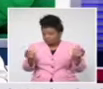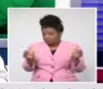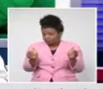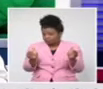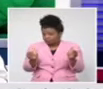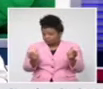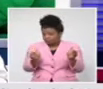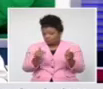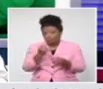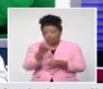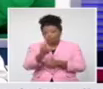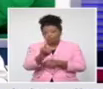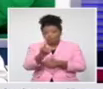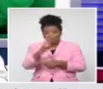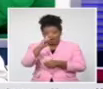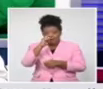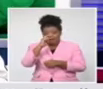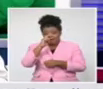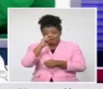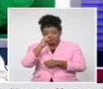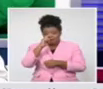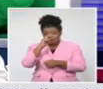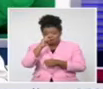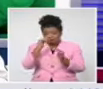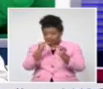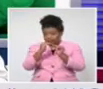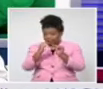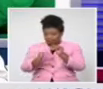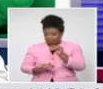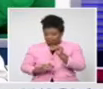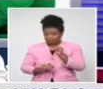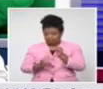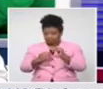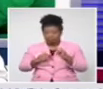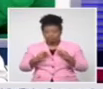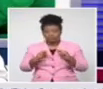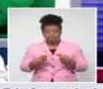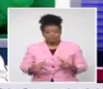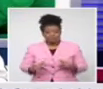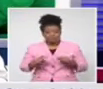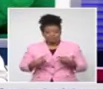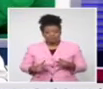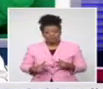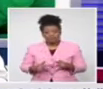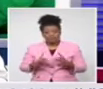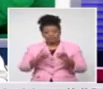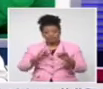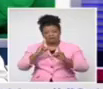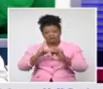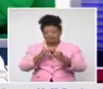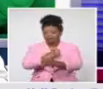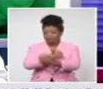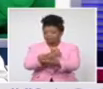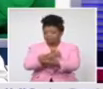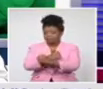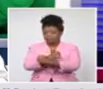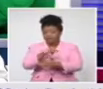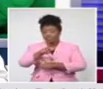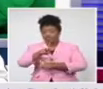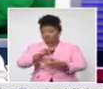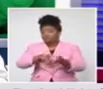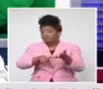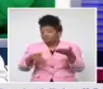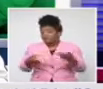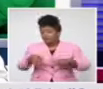los días por lo riesgoso de este grupo de edad. Los 12 de ayer son de la provincia de La Habana 9,